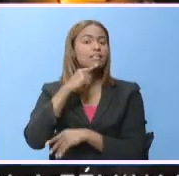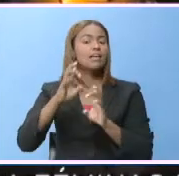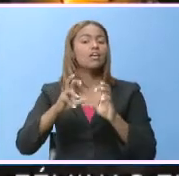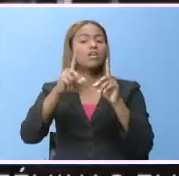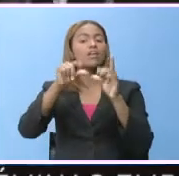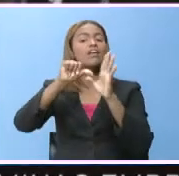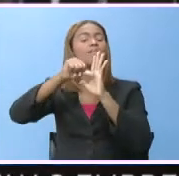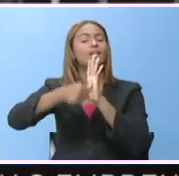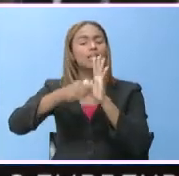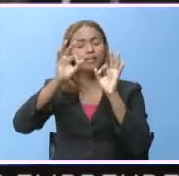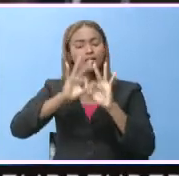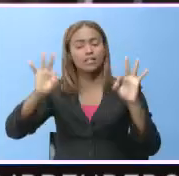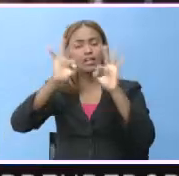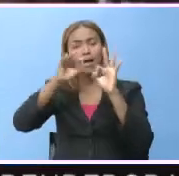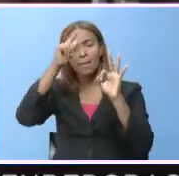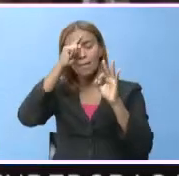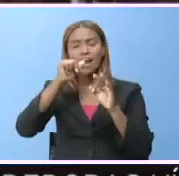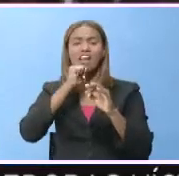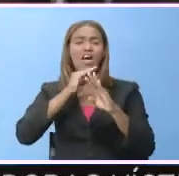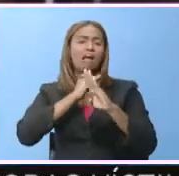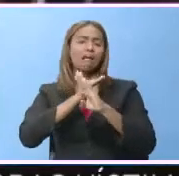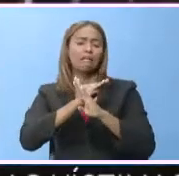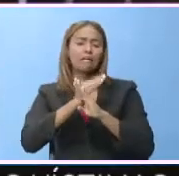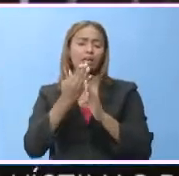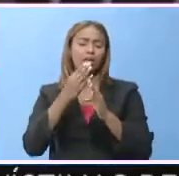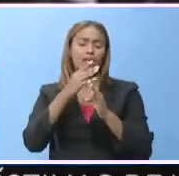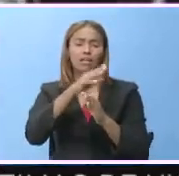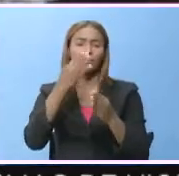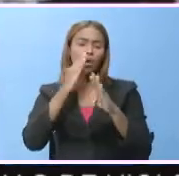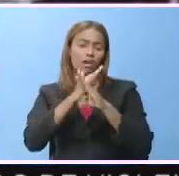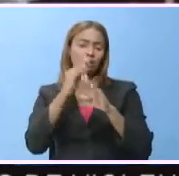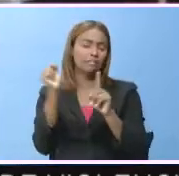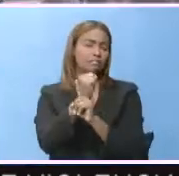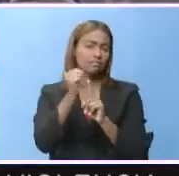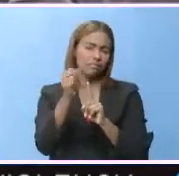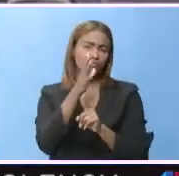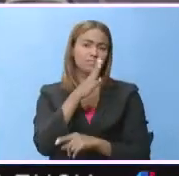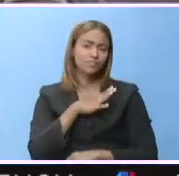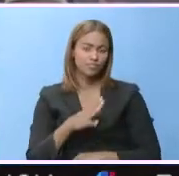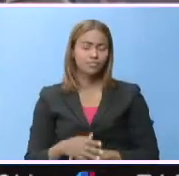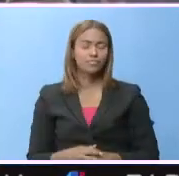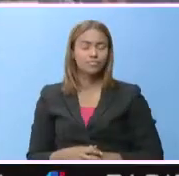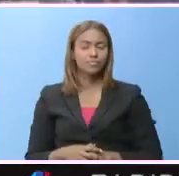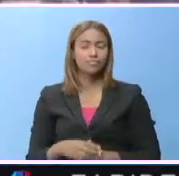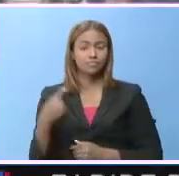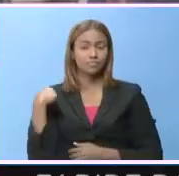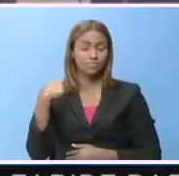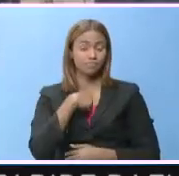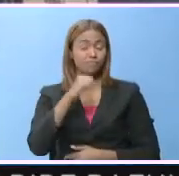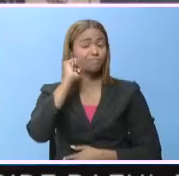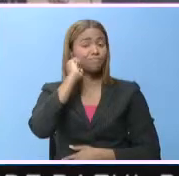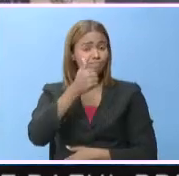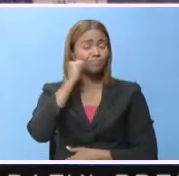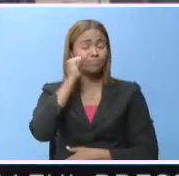la clave para evitar la violencia contra las mujeres. Veamos. Que en nuestro día a día,